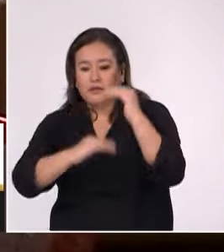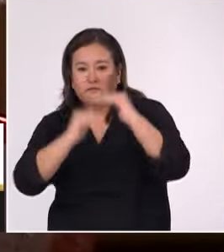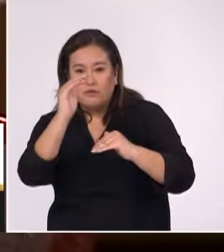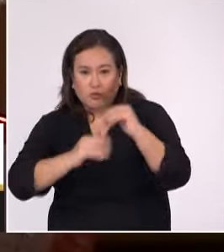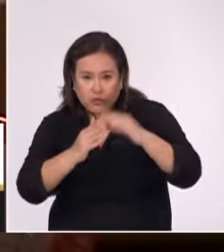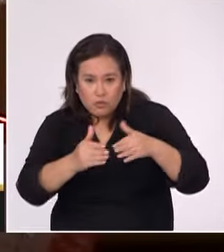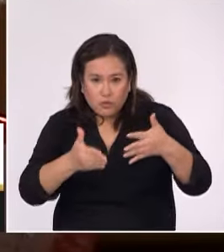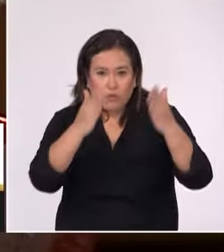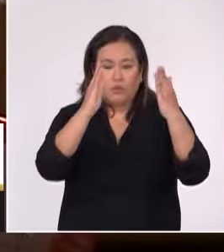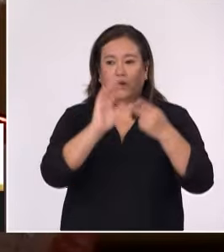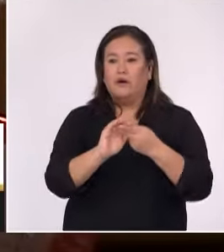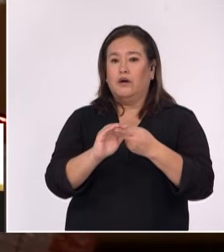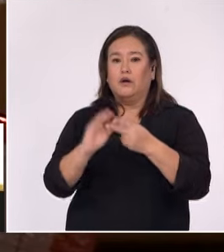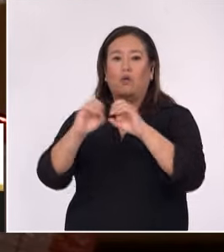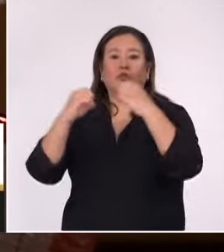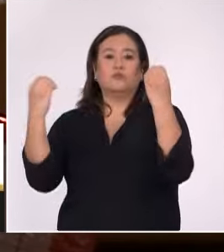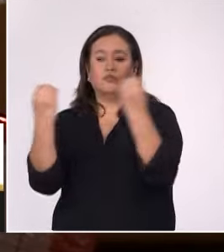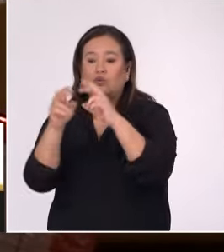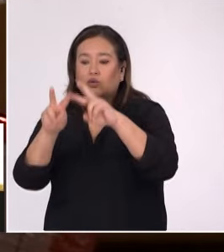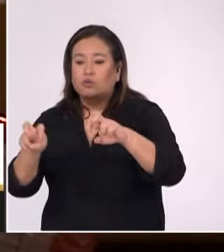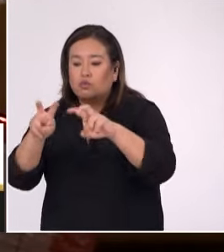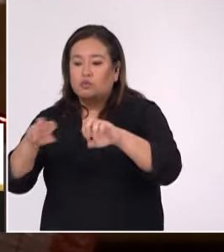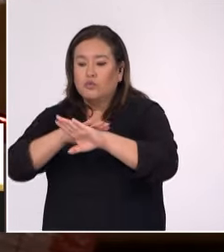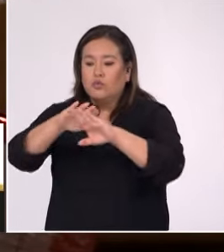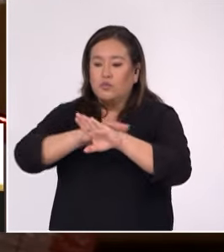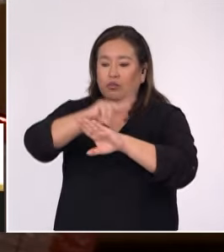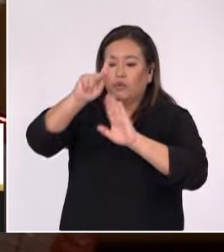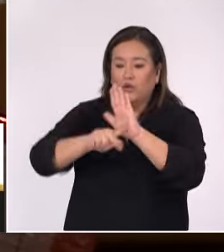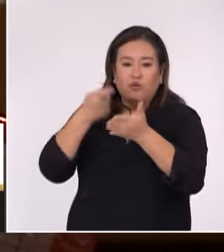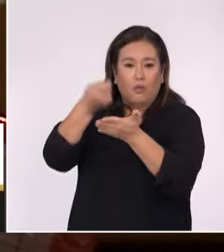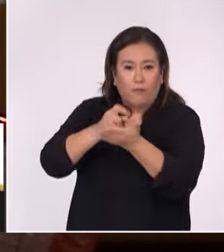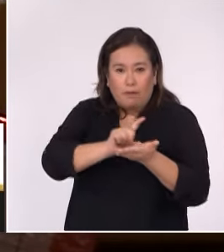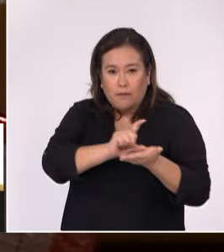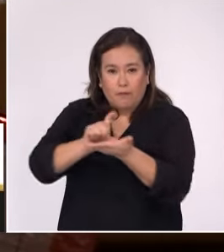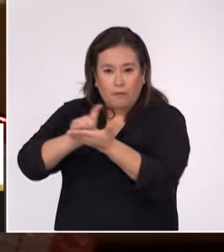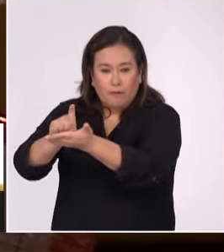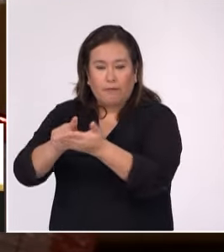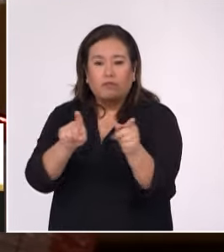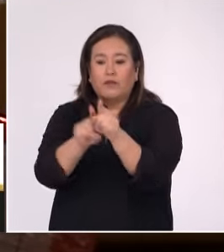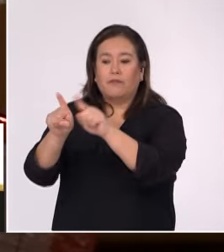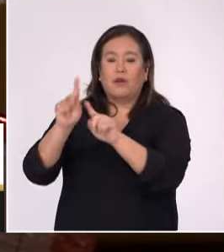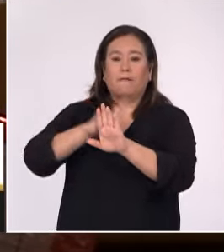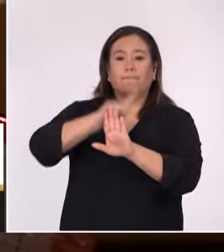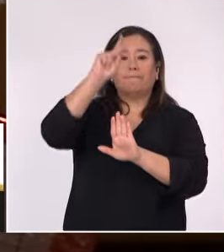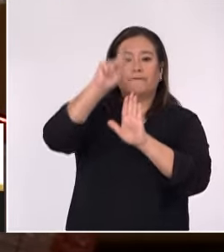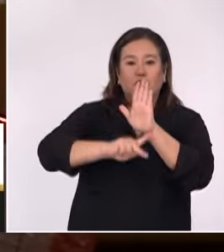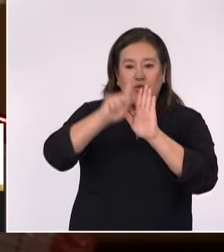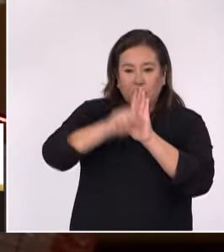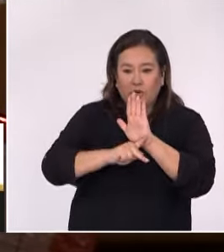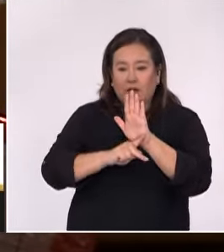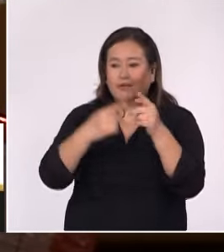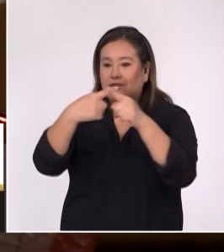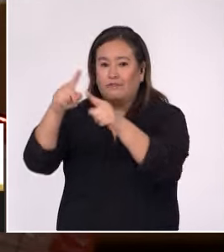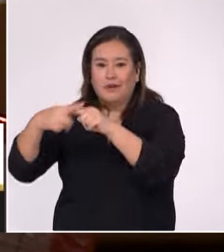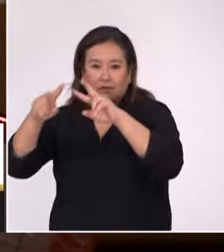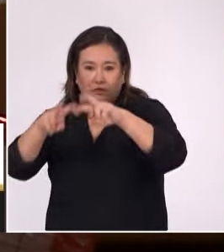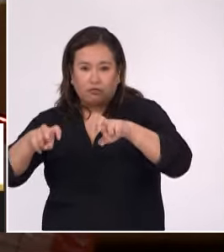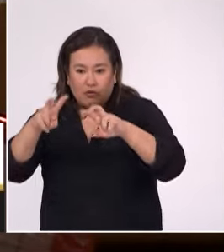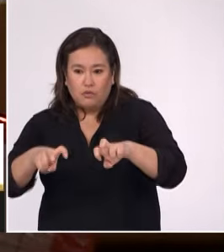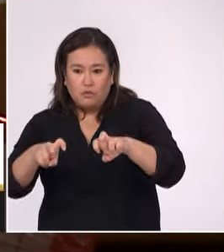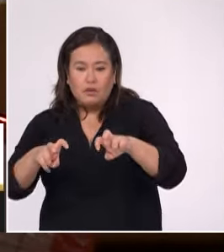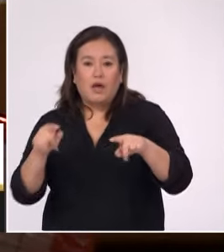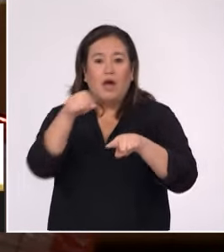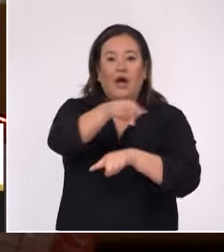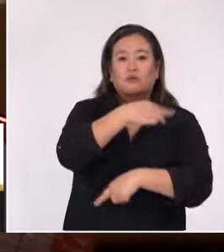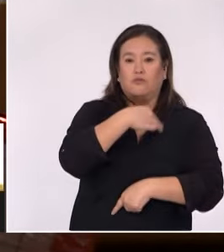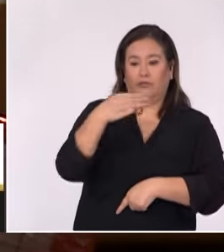Infraestructura, el Organismo de Estudios y Proyectos de Inversión, así como los programas y proyectos adscritos a los